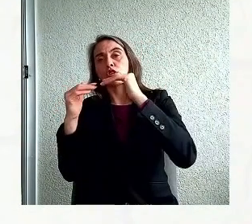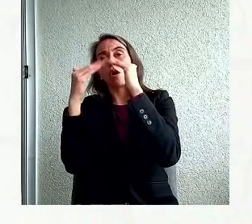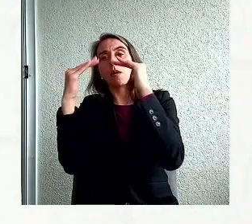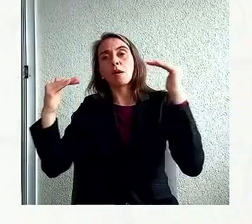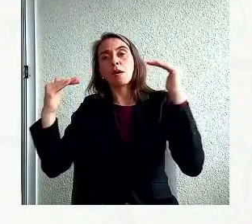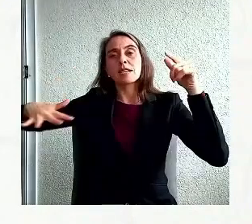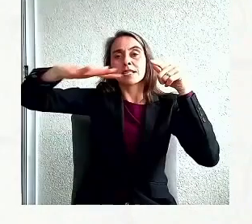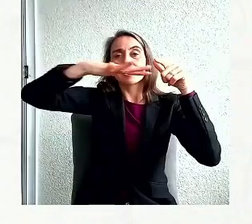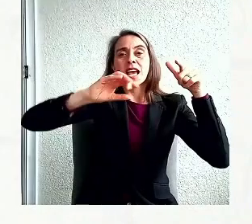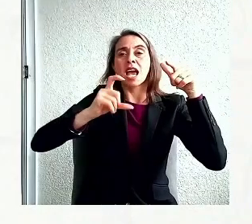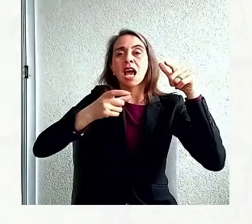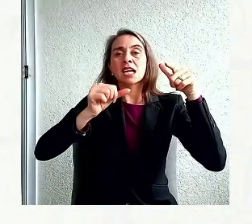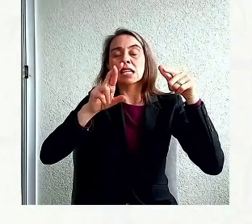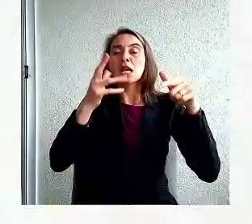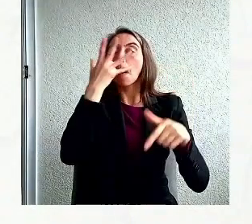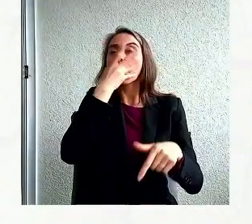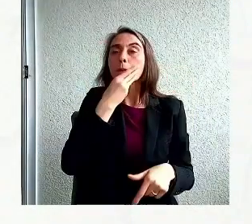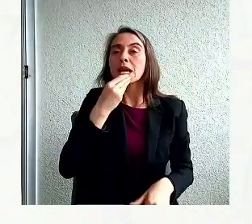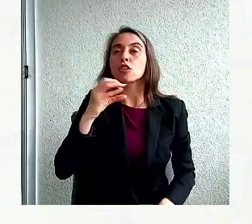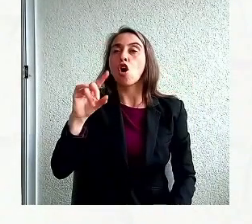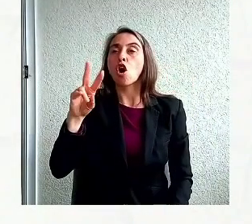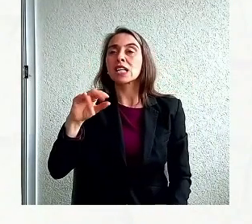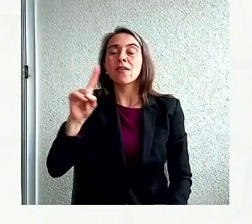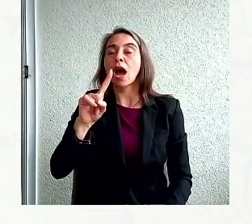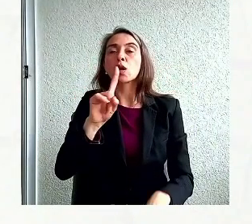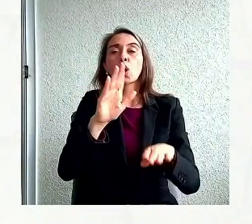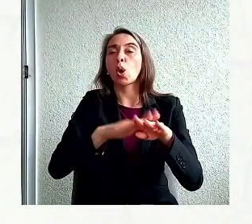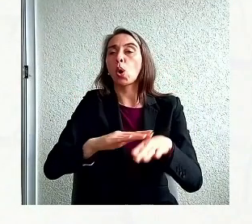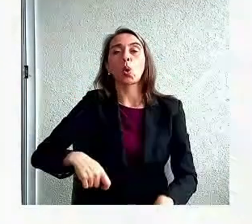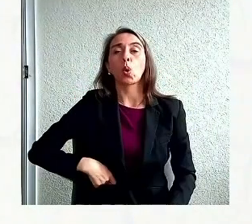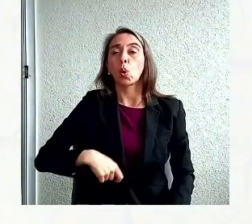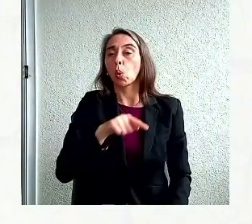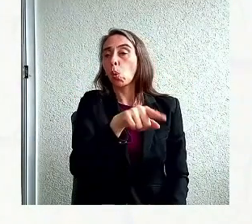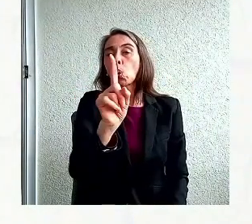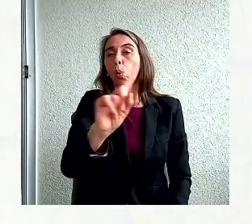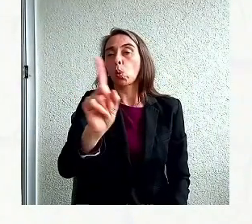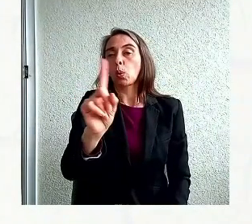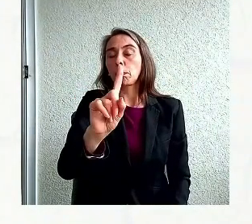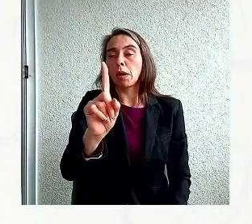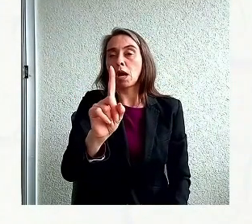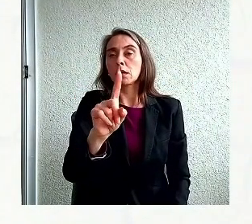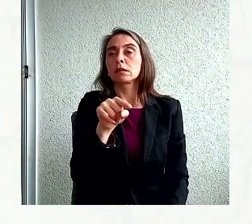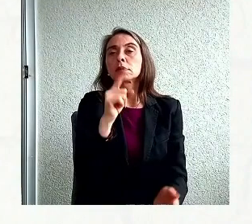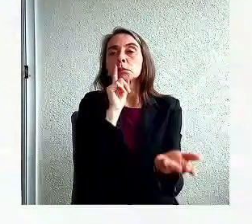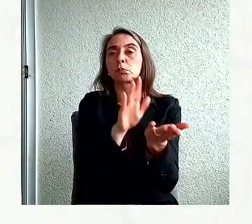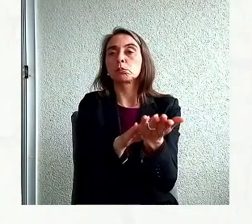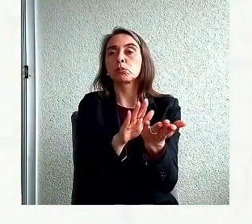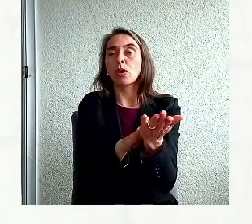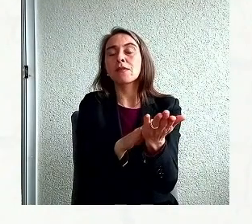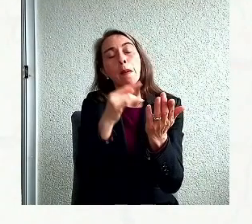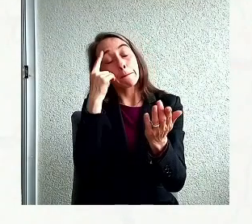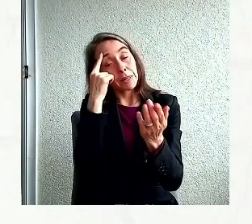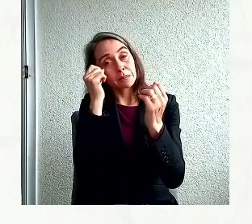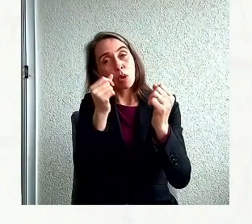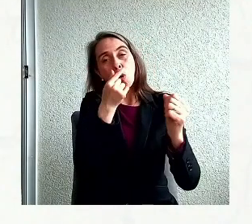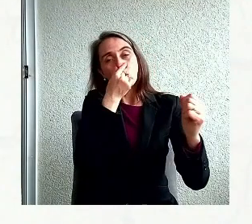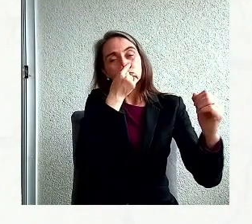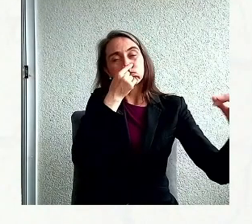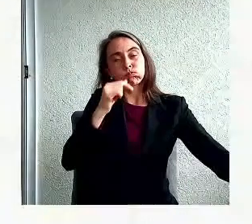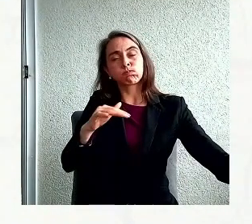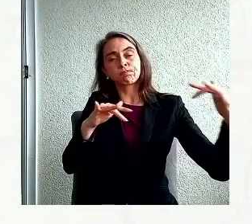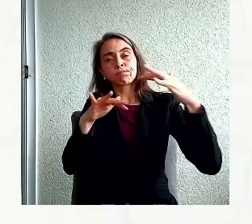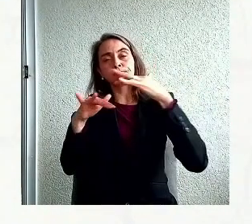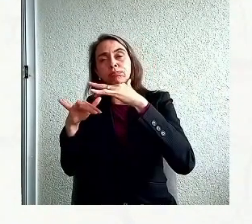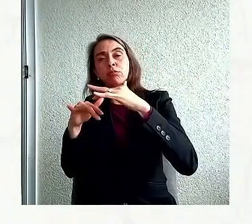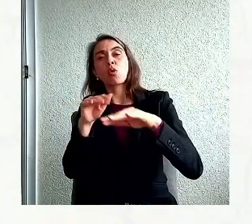posible contaminación de la ciudad de Santiago, y nos focaliza, ¿cierto?, justamente en el impacto local, ¿ya? Para terminar,